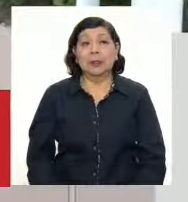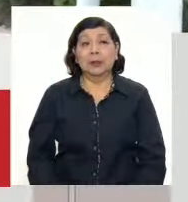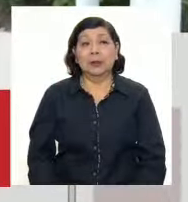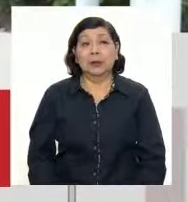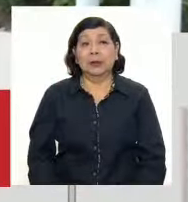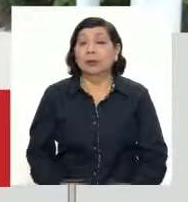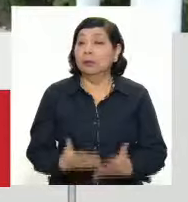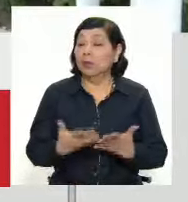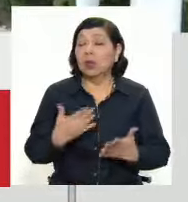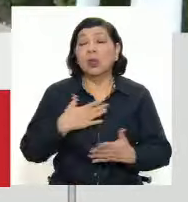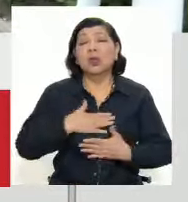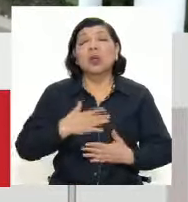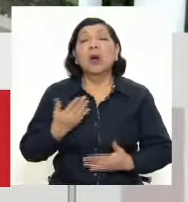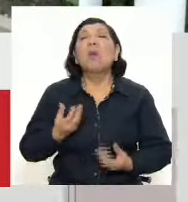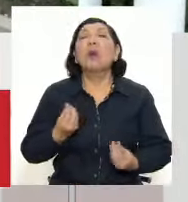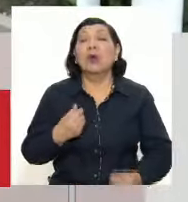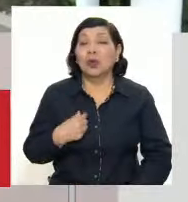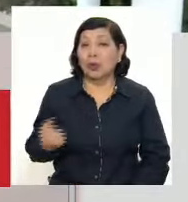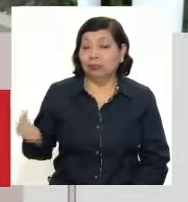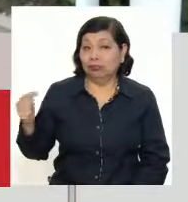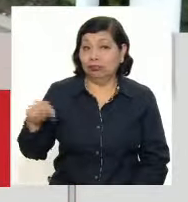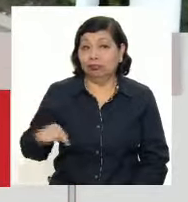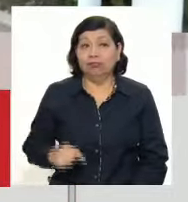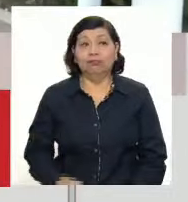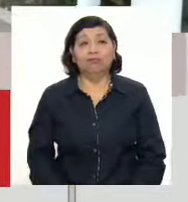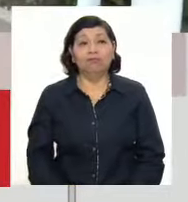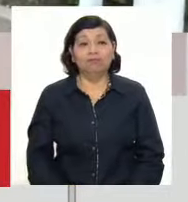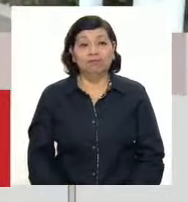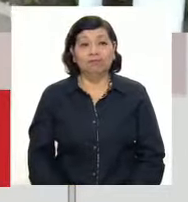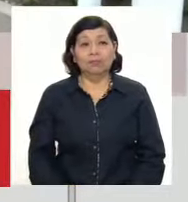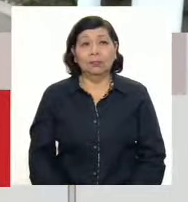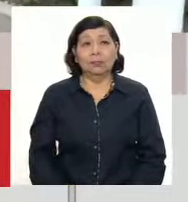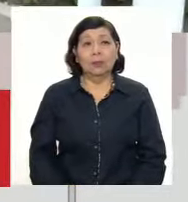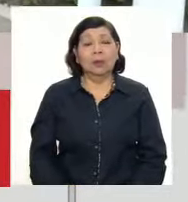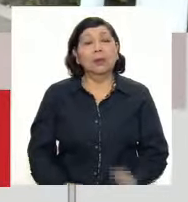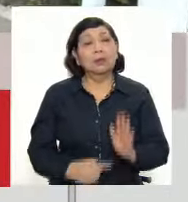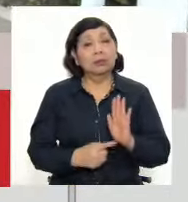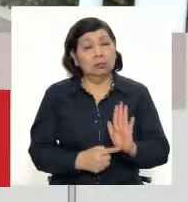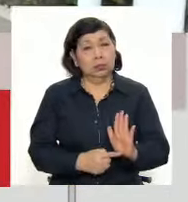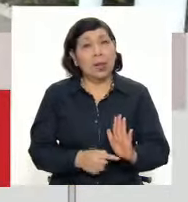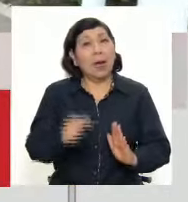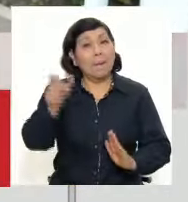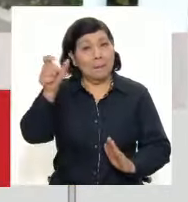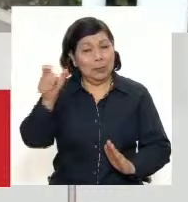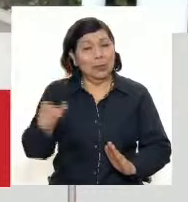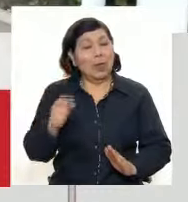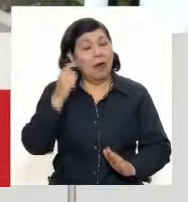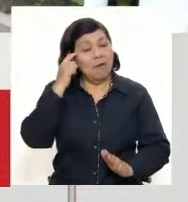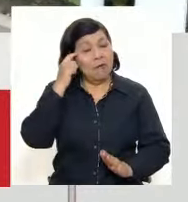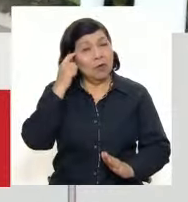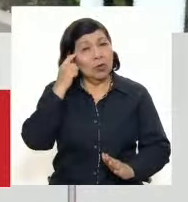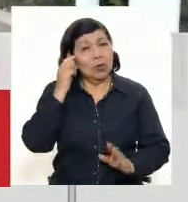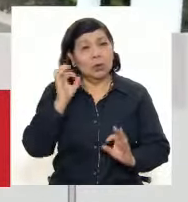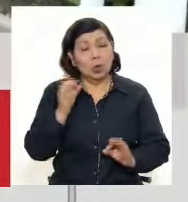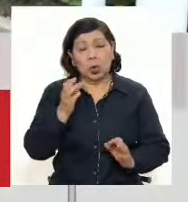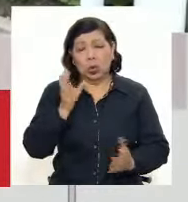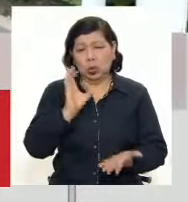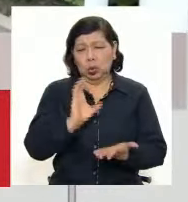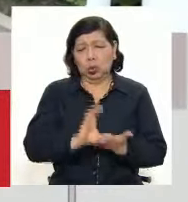una de las grandes motivaciones es que reflejo en él que creo